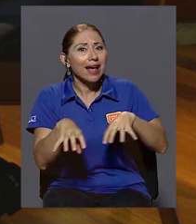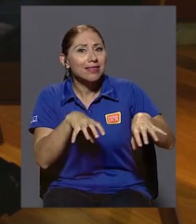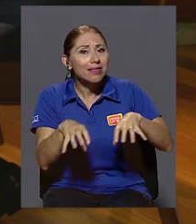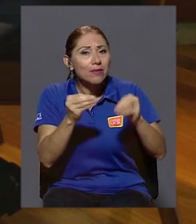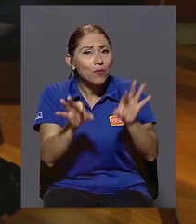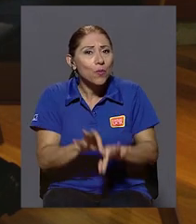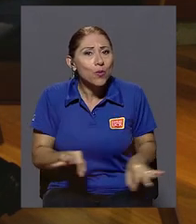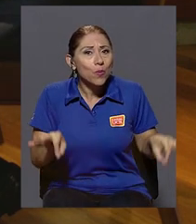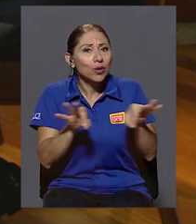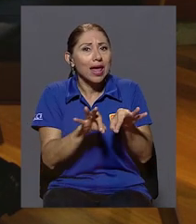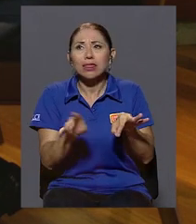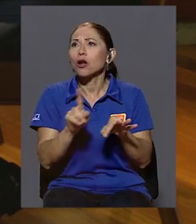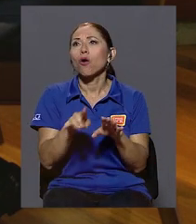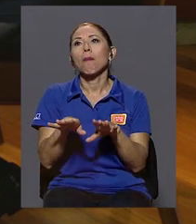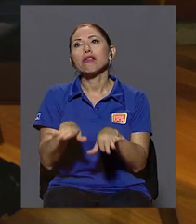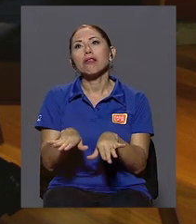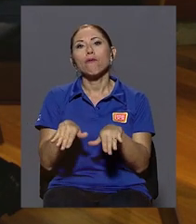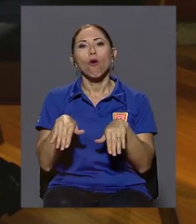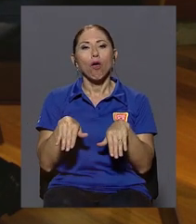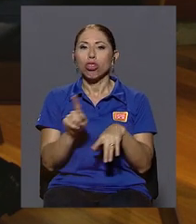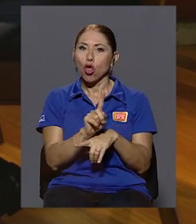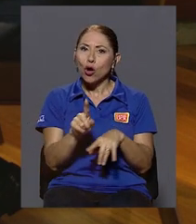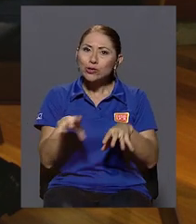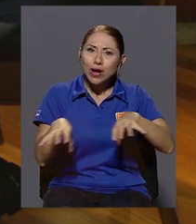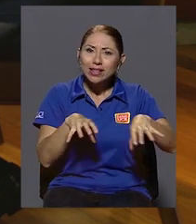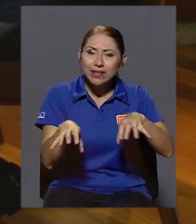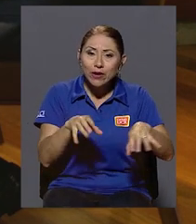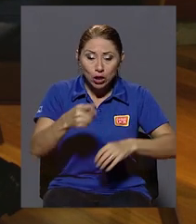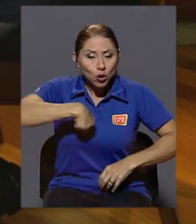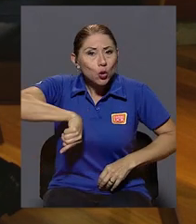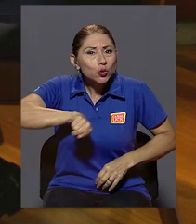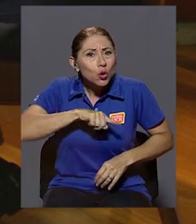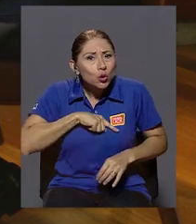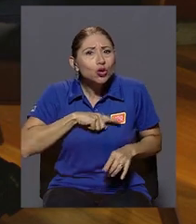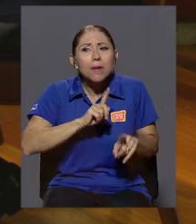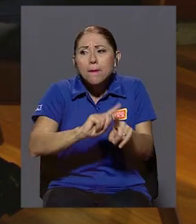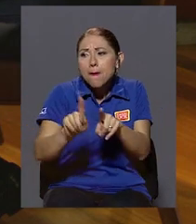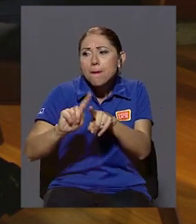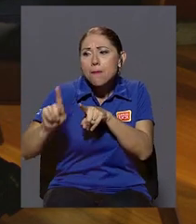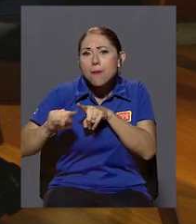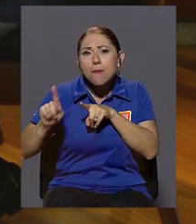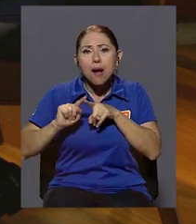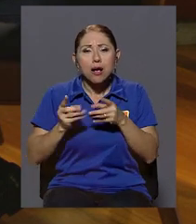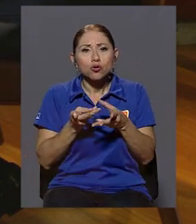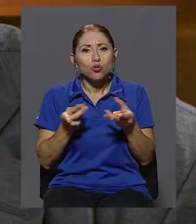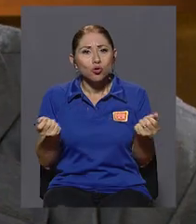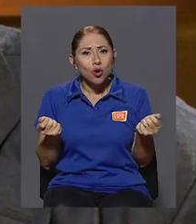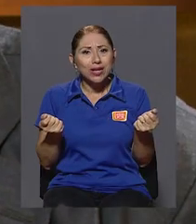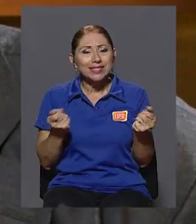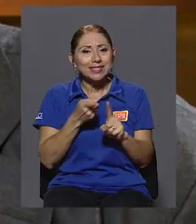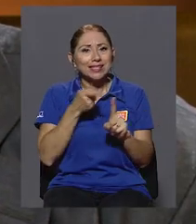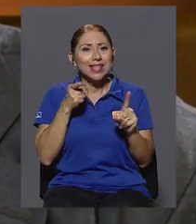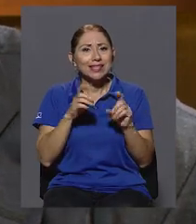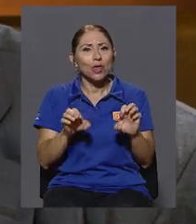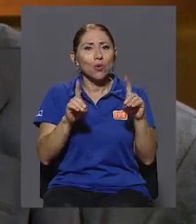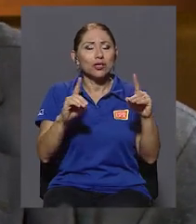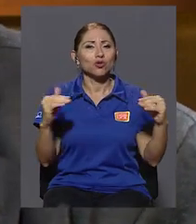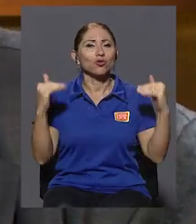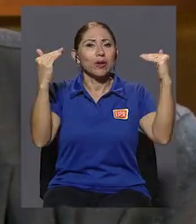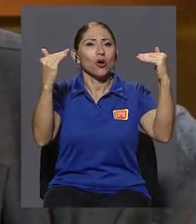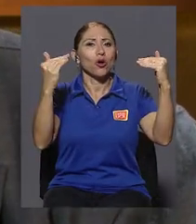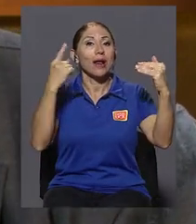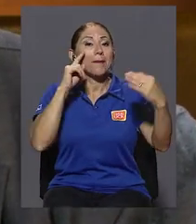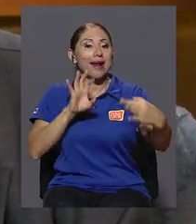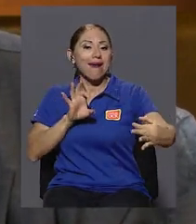Es un activo muy importante porque hemos ido generando de forma idiosincrática diferentes soluciones desde la educación superior